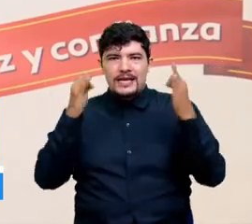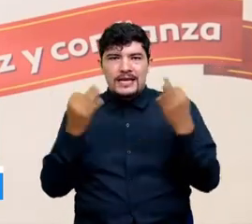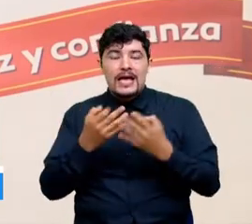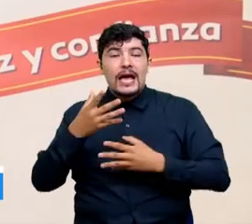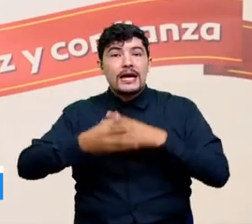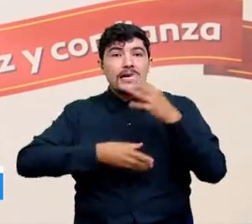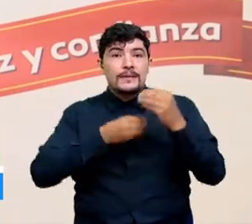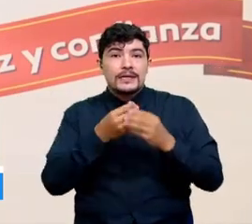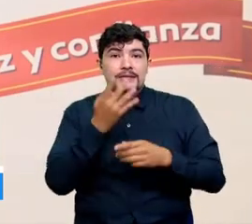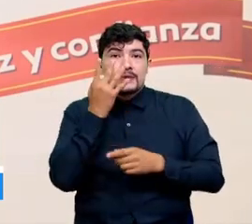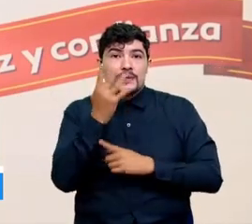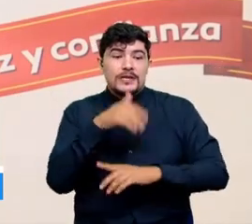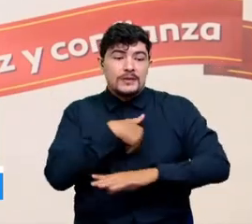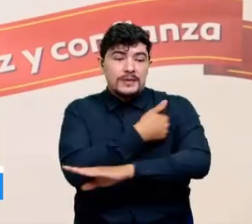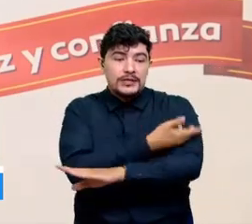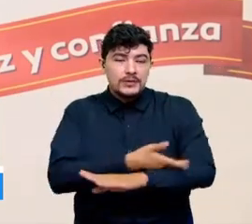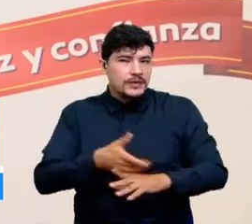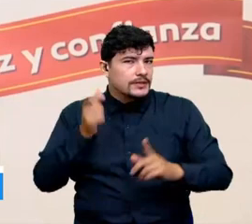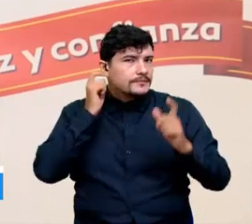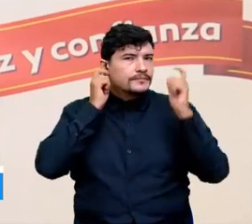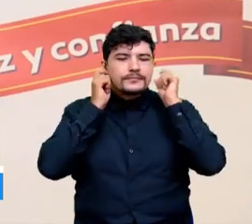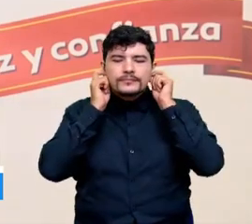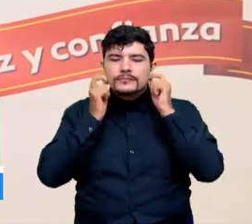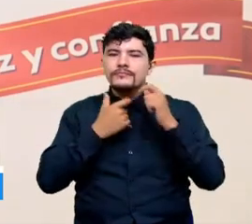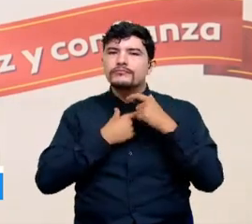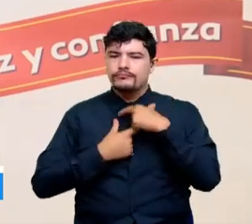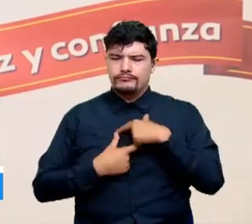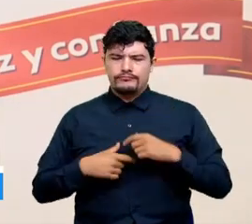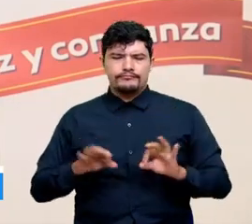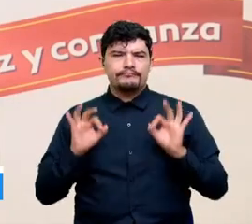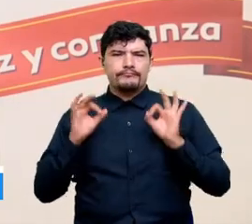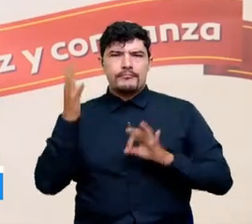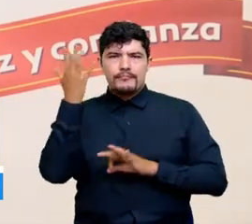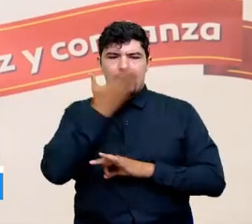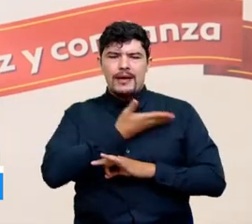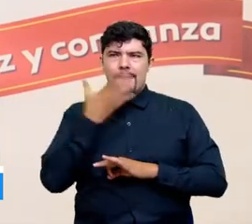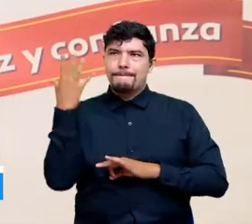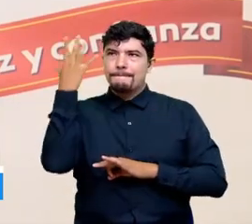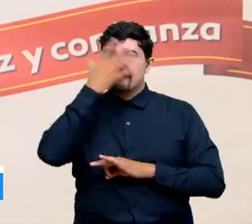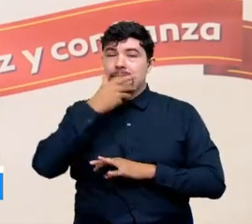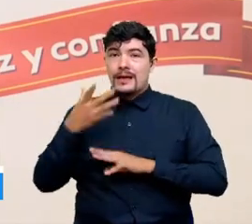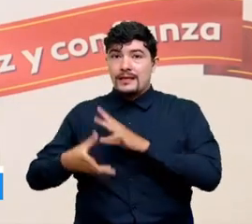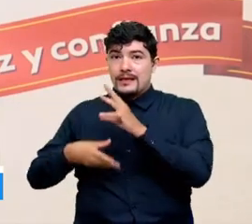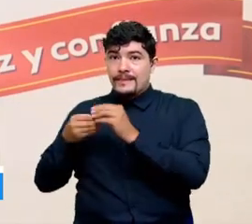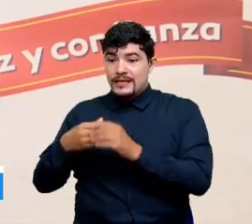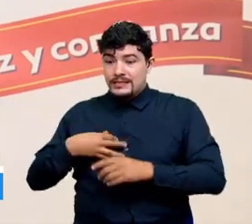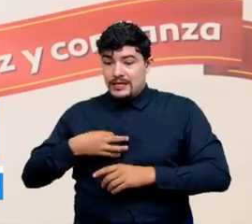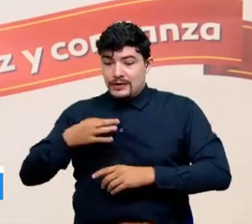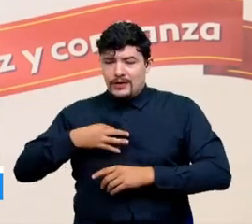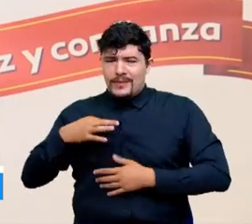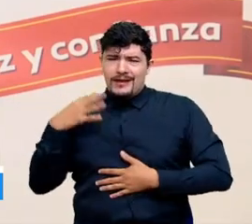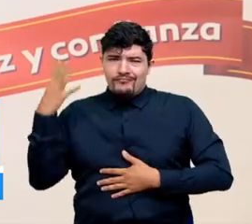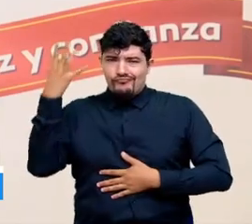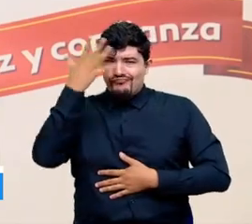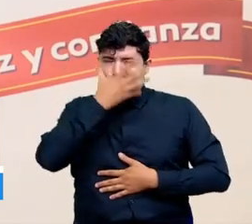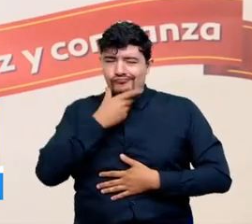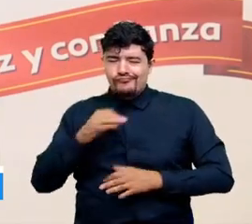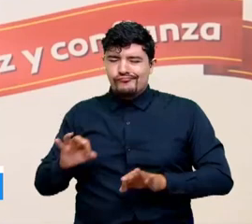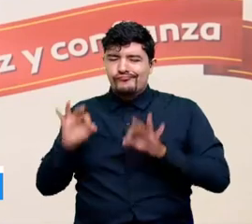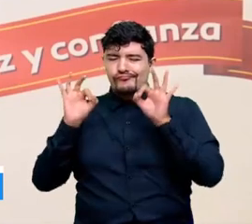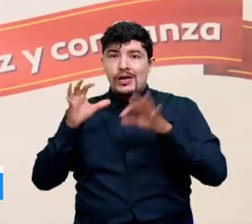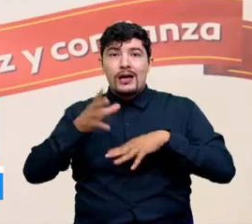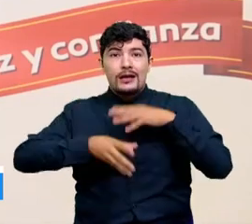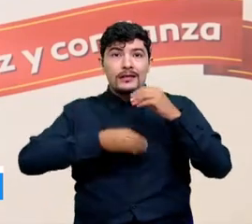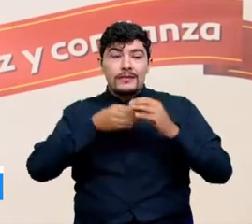4 millones en joyería para que la mamá esté siempre linda y en ropa para que se vea muy muy hermosa nuestra madre y